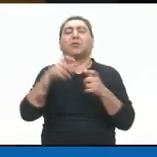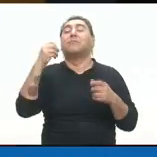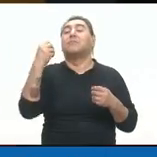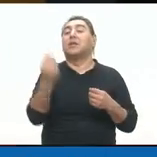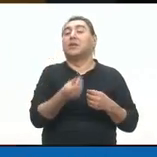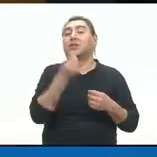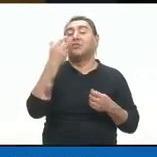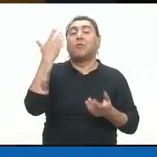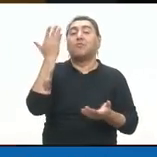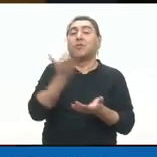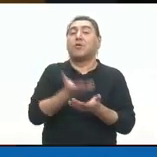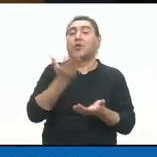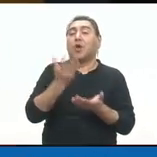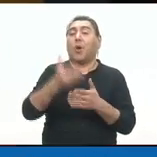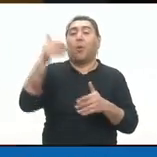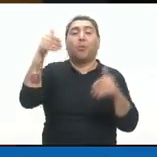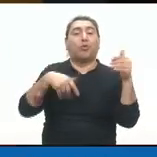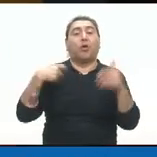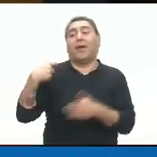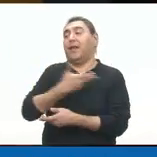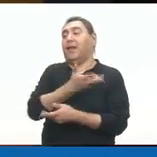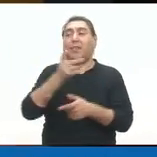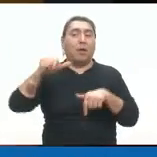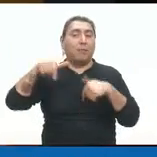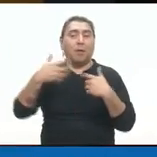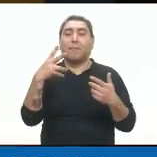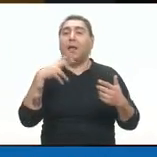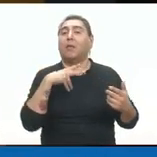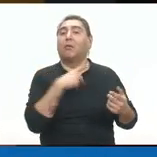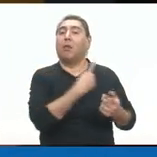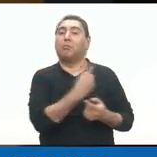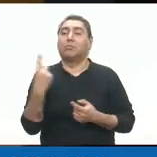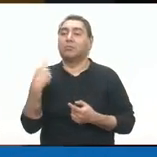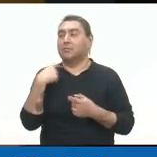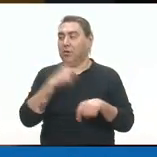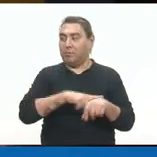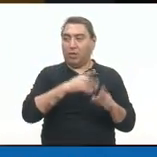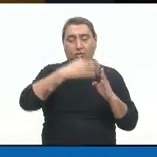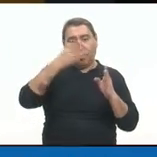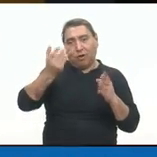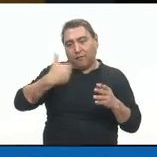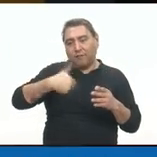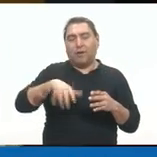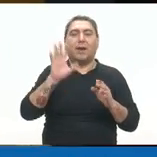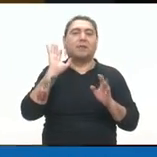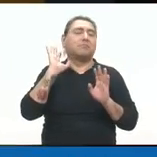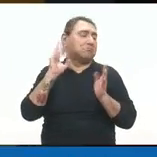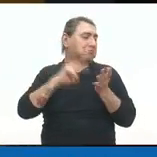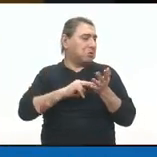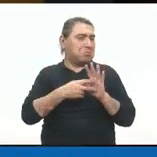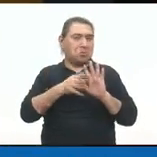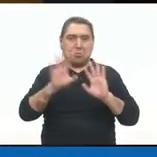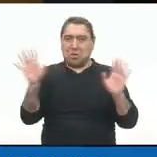que yo propongo es que se vote en general y después tratemos en particular en las horas que fuera necesario. No hay problema.